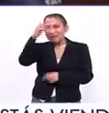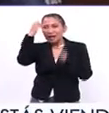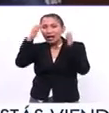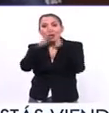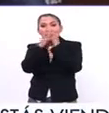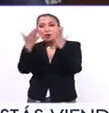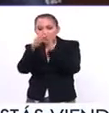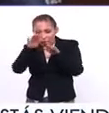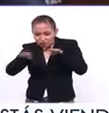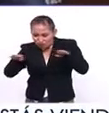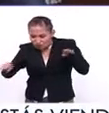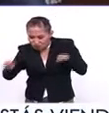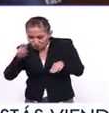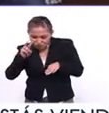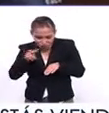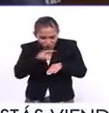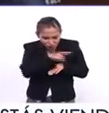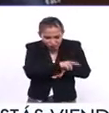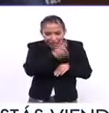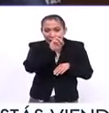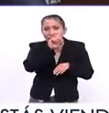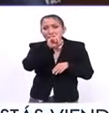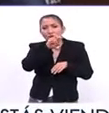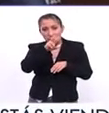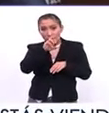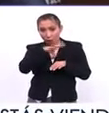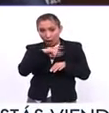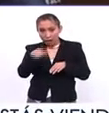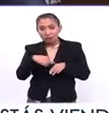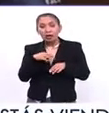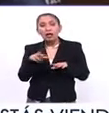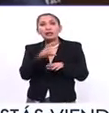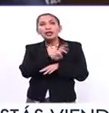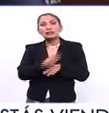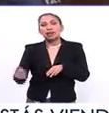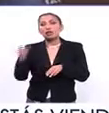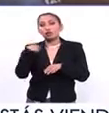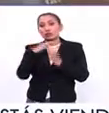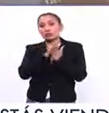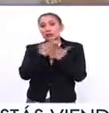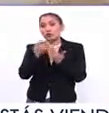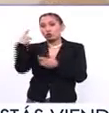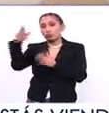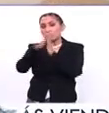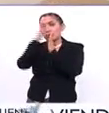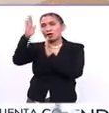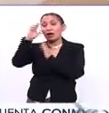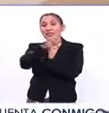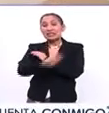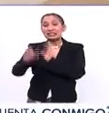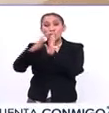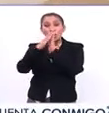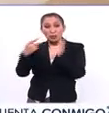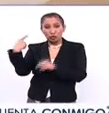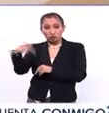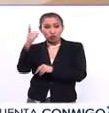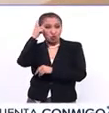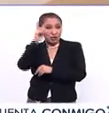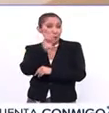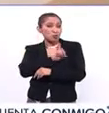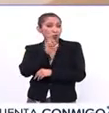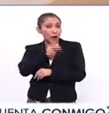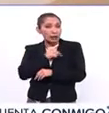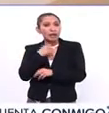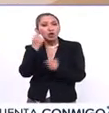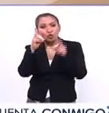los libros, algunos de ellos Sí. de Remedios Varo están aquí. Se donaron 300 volúmenes, su biblioteca era de cerca de 300 volúmenes. Y hay